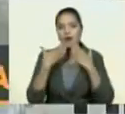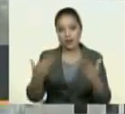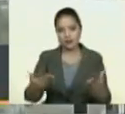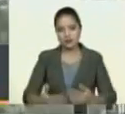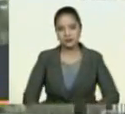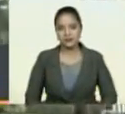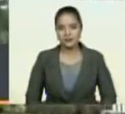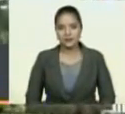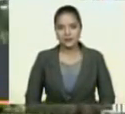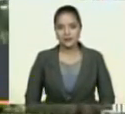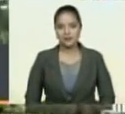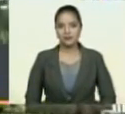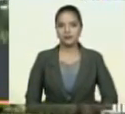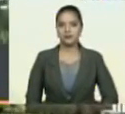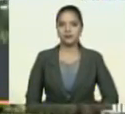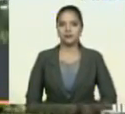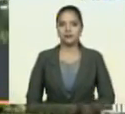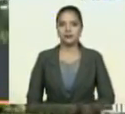gracias.